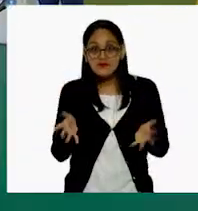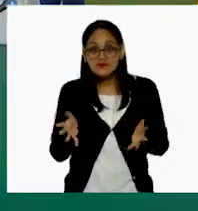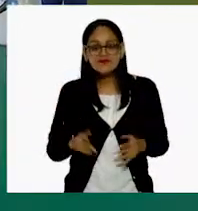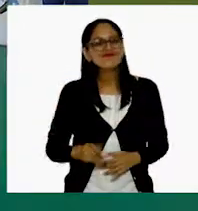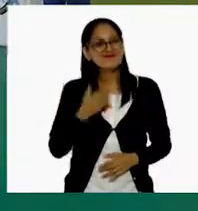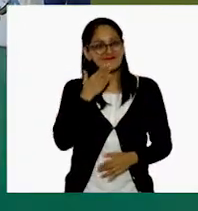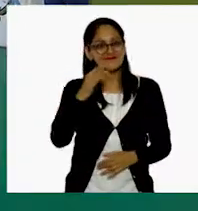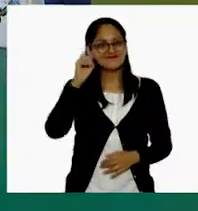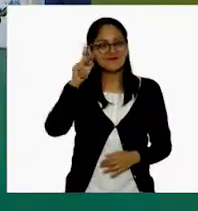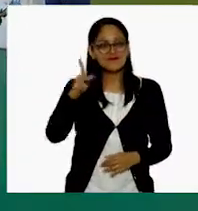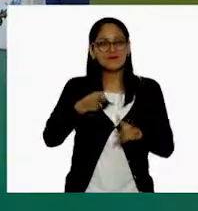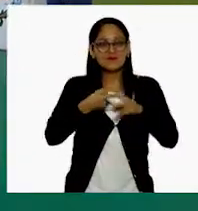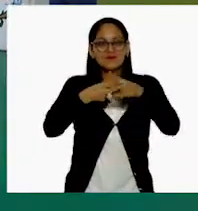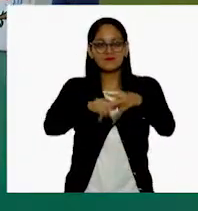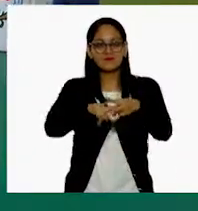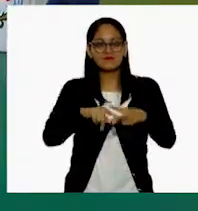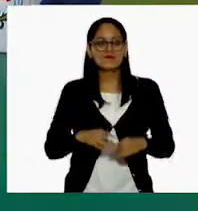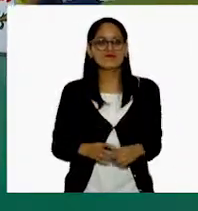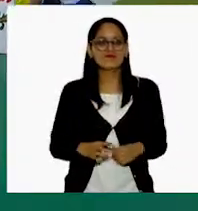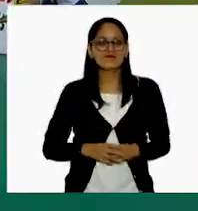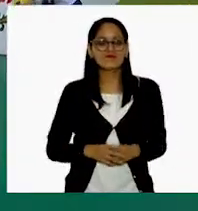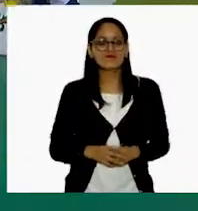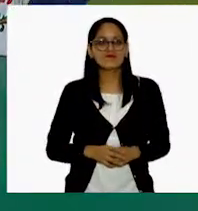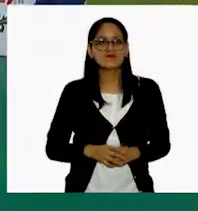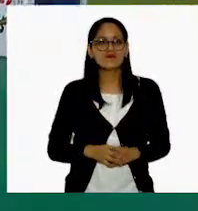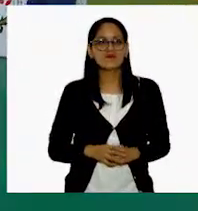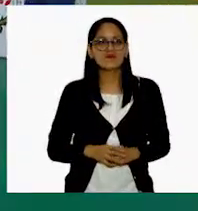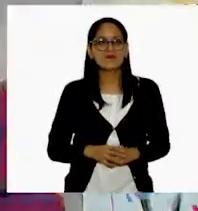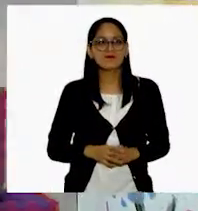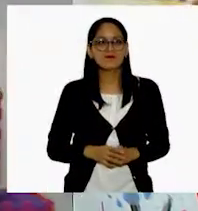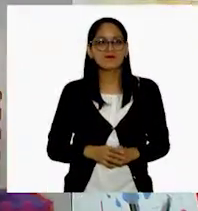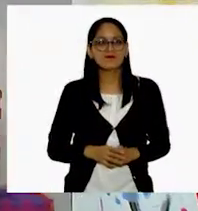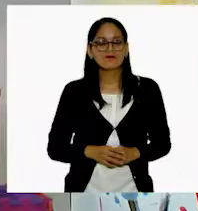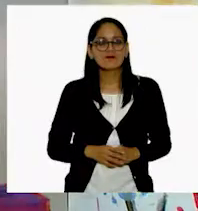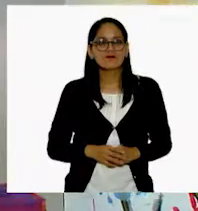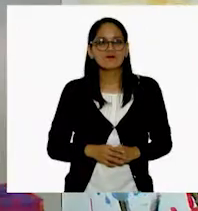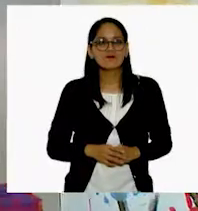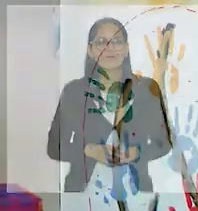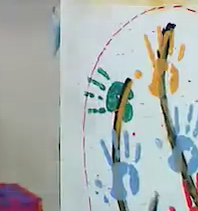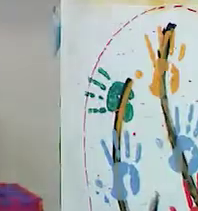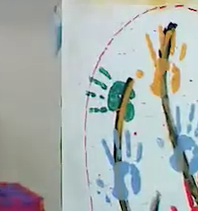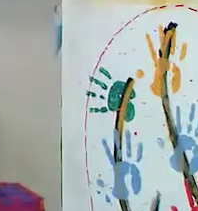¡Ok! ¡Empecemos! ¡Echa esa pelota, maestra! ¡Ajá!